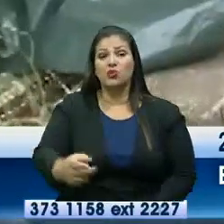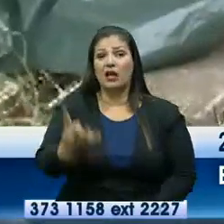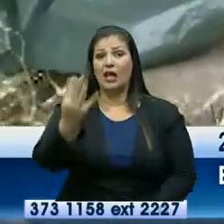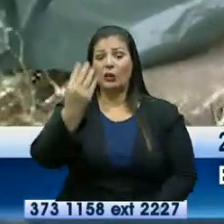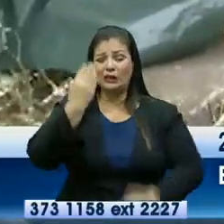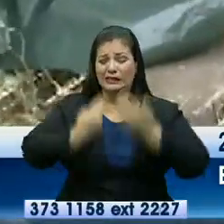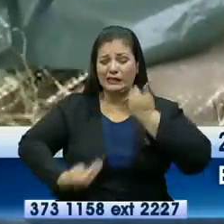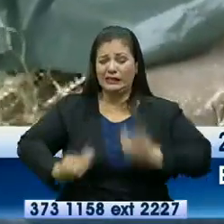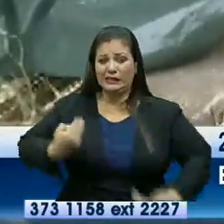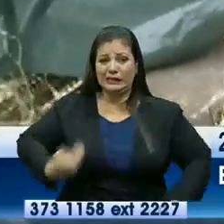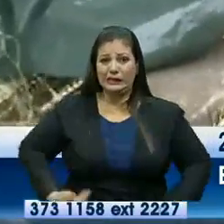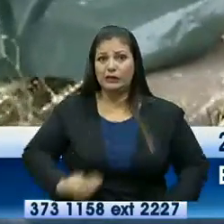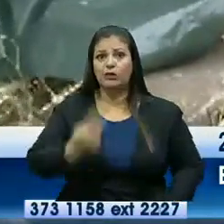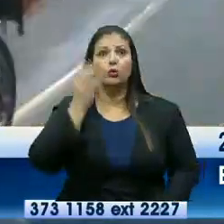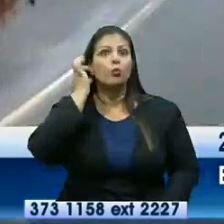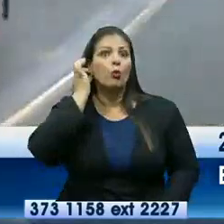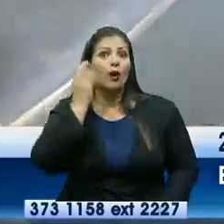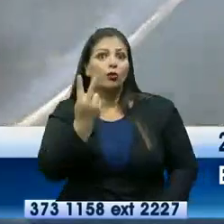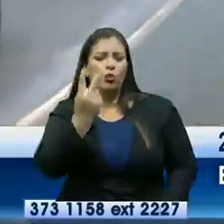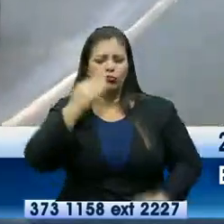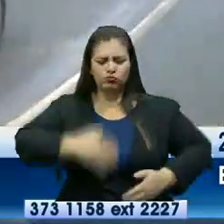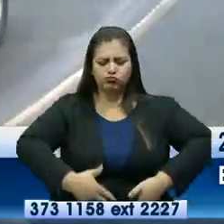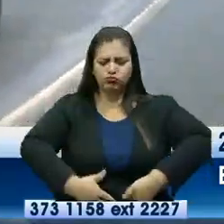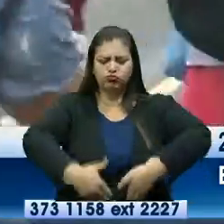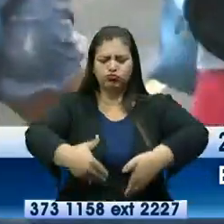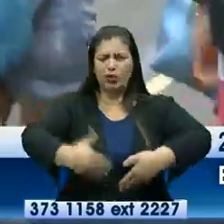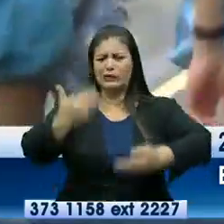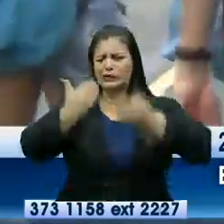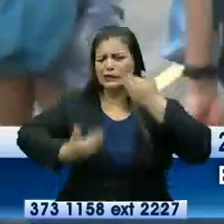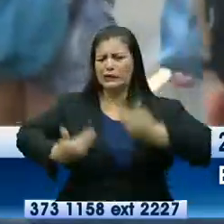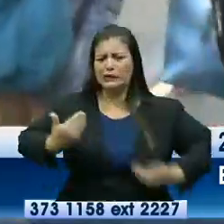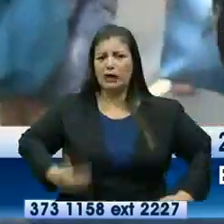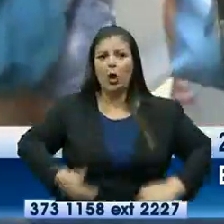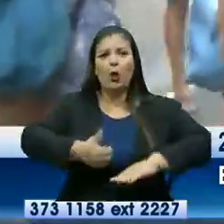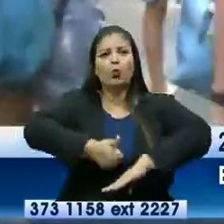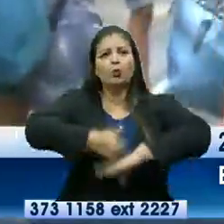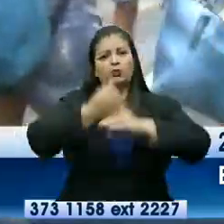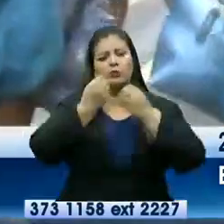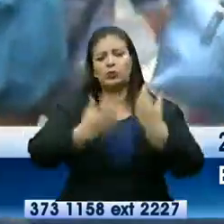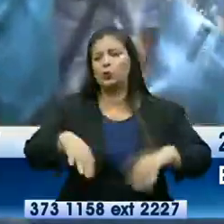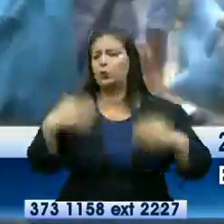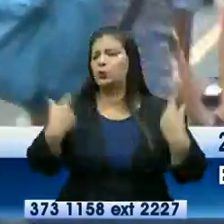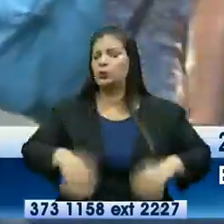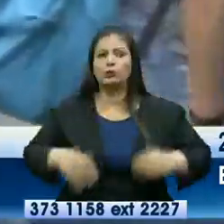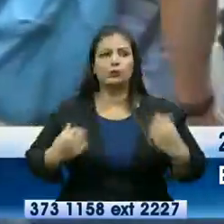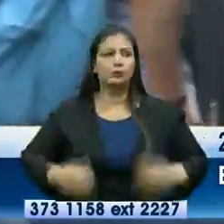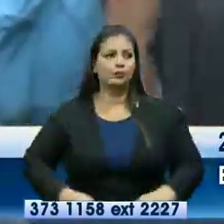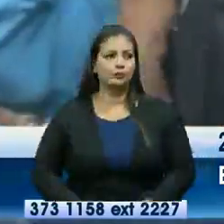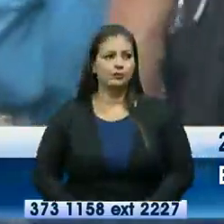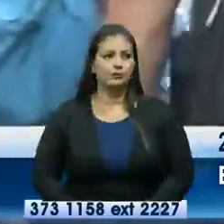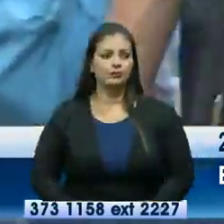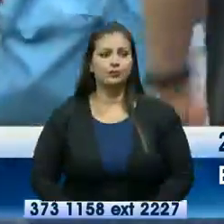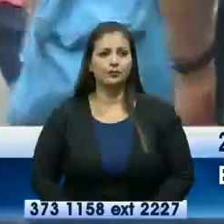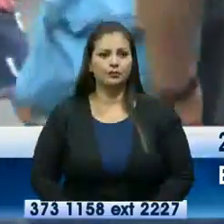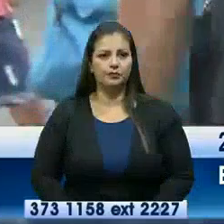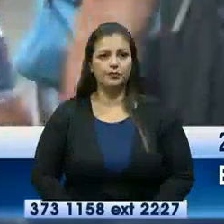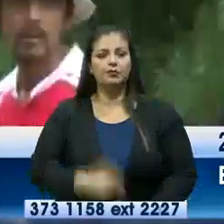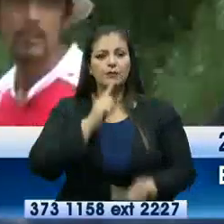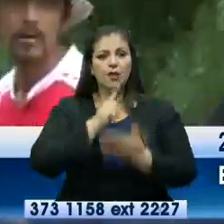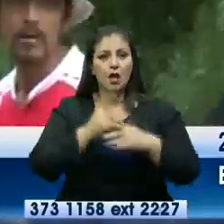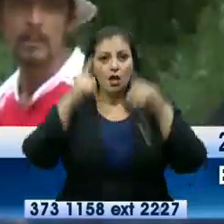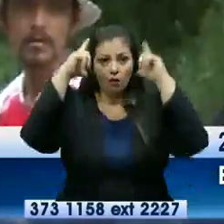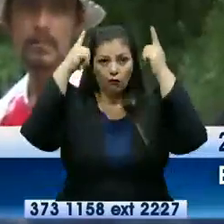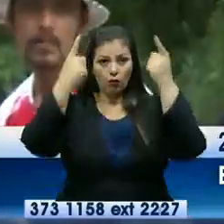algunos de ellos heridos de gravedad, según informaron las autoridades. Se trasladaban a un evento bailable que hay en la